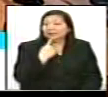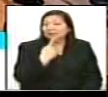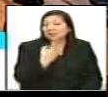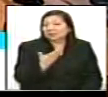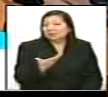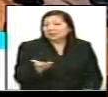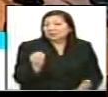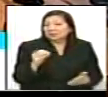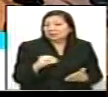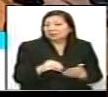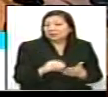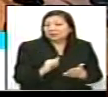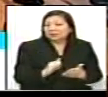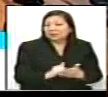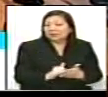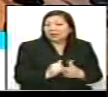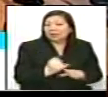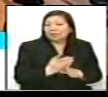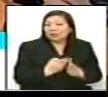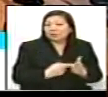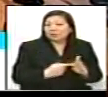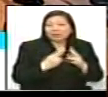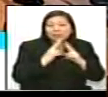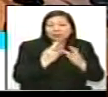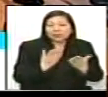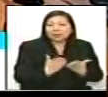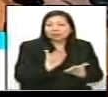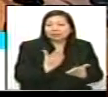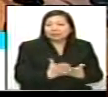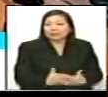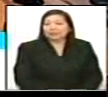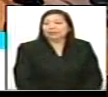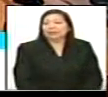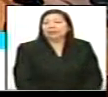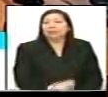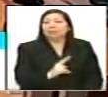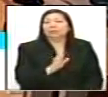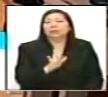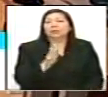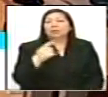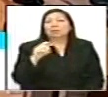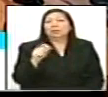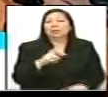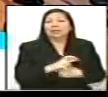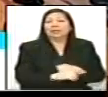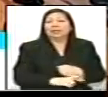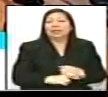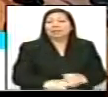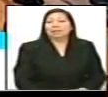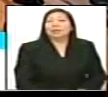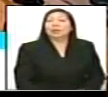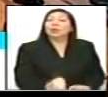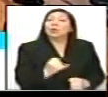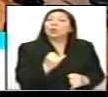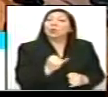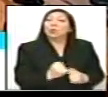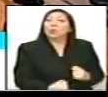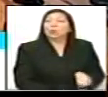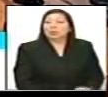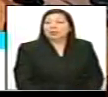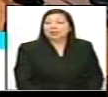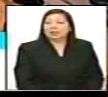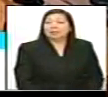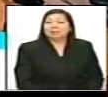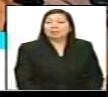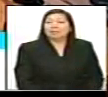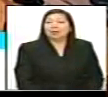es que habían caído en cuenta de la forma en que se resuelve el tema indígena. Es el 25% del país según el último censo